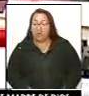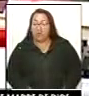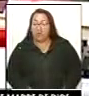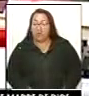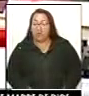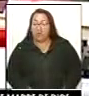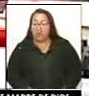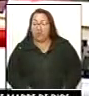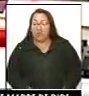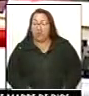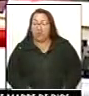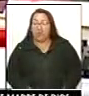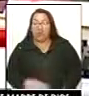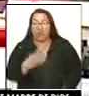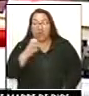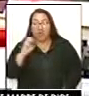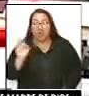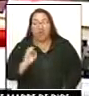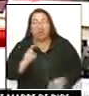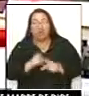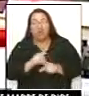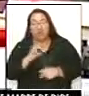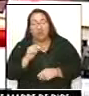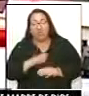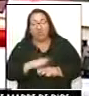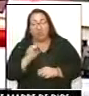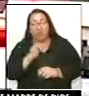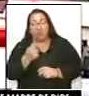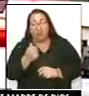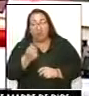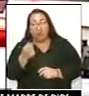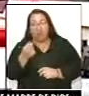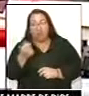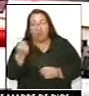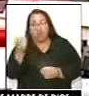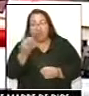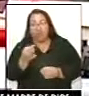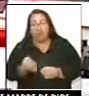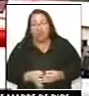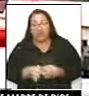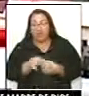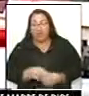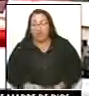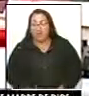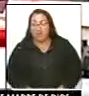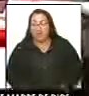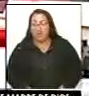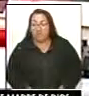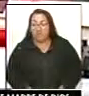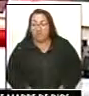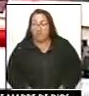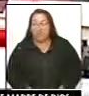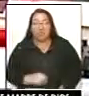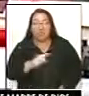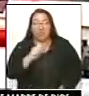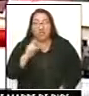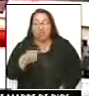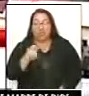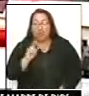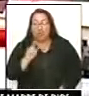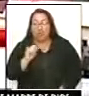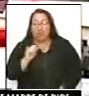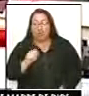del 40% y también se está hablando de un monto específico de 100.000 UITs,